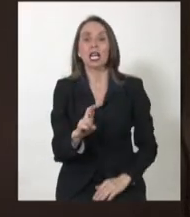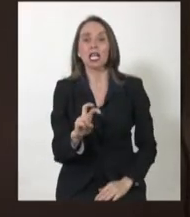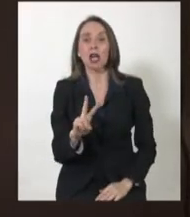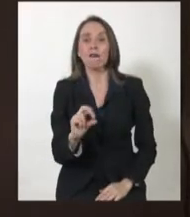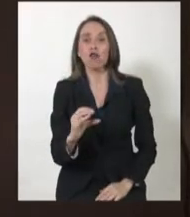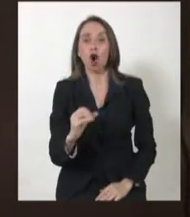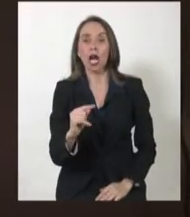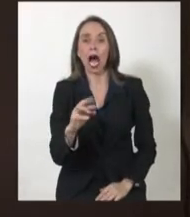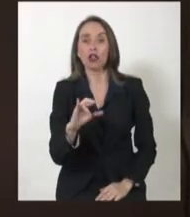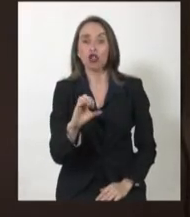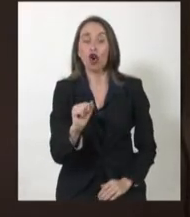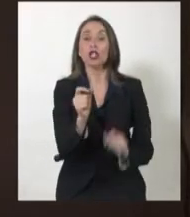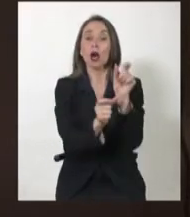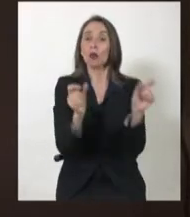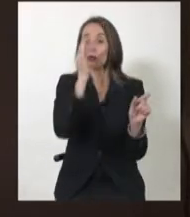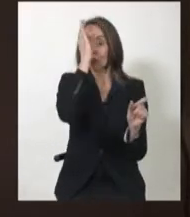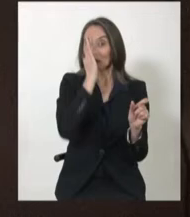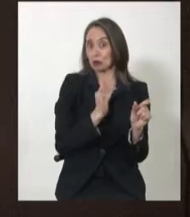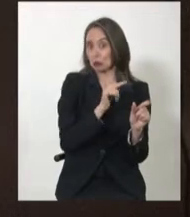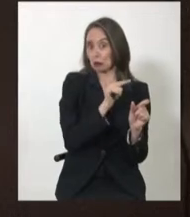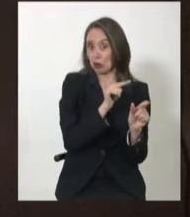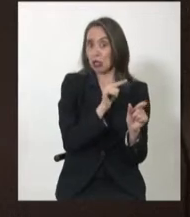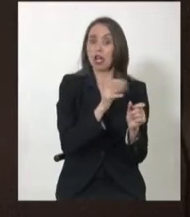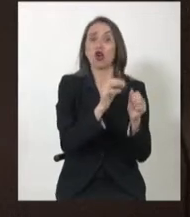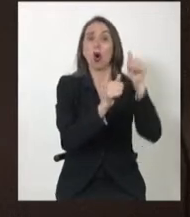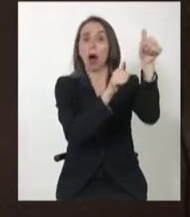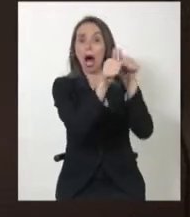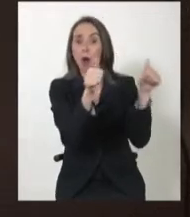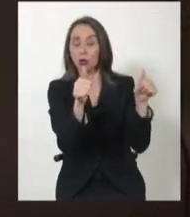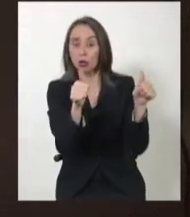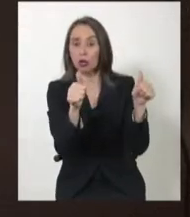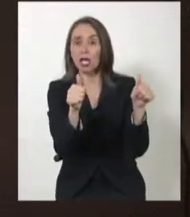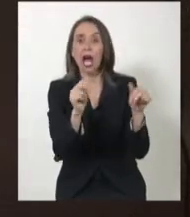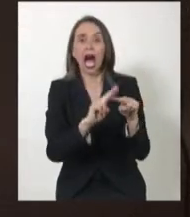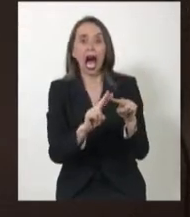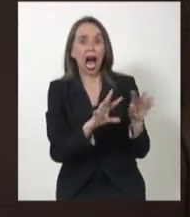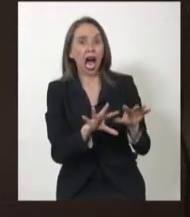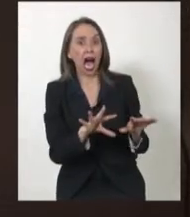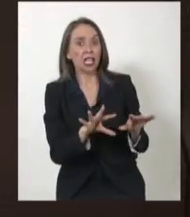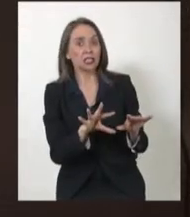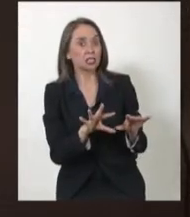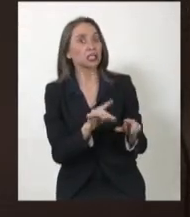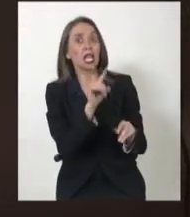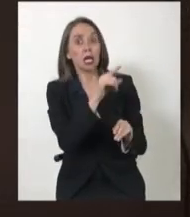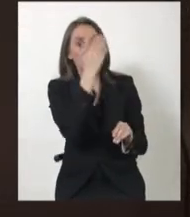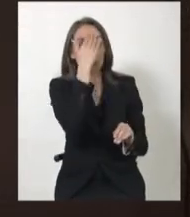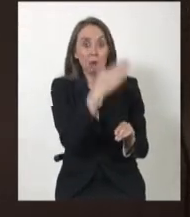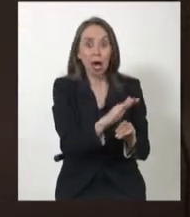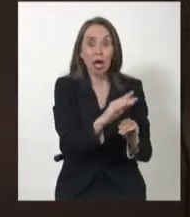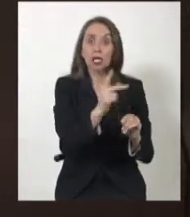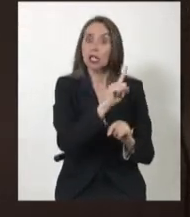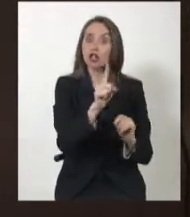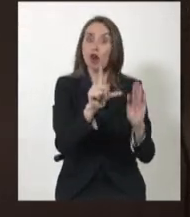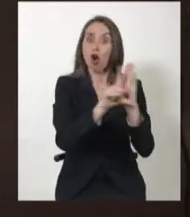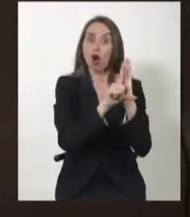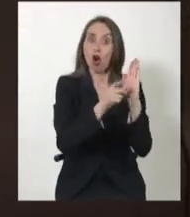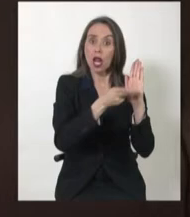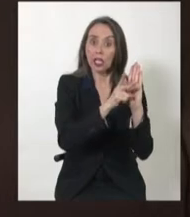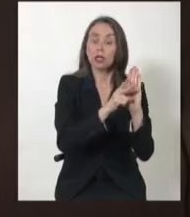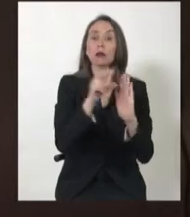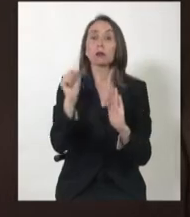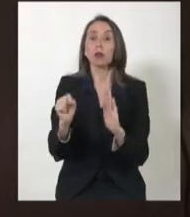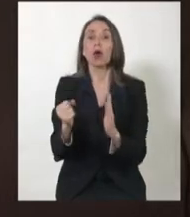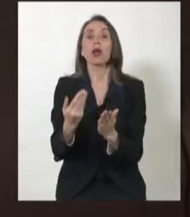en ciertos actos ilegítimos o que la ciudadanía está absolutamente conforme con ellos, se puede promover una